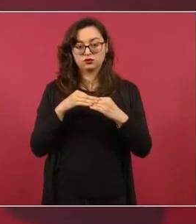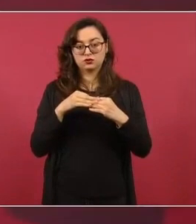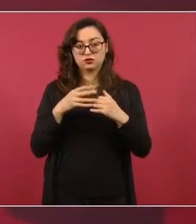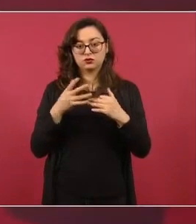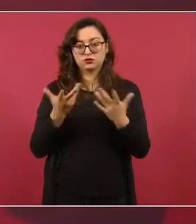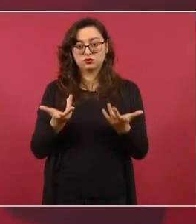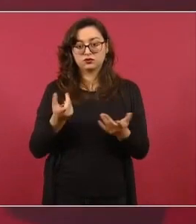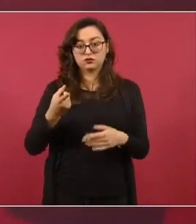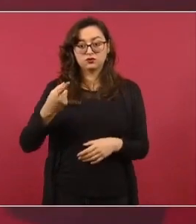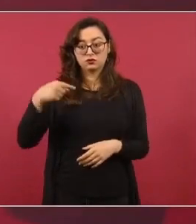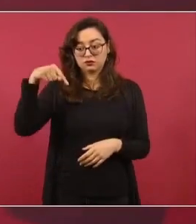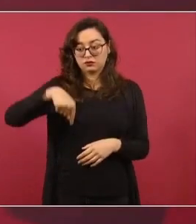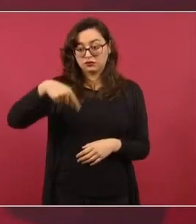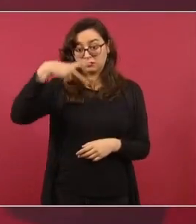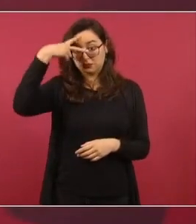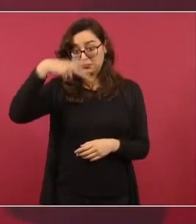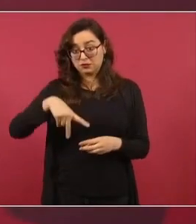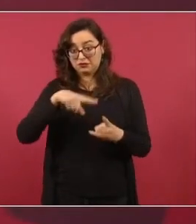3 prioridades